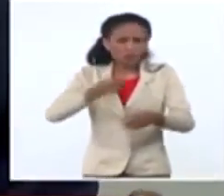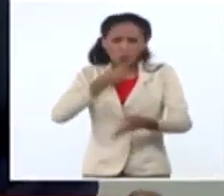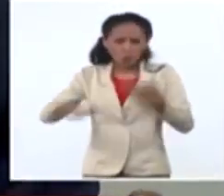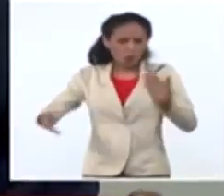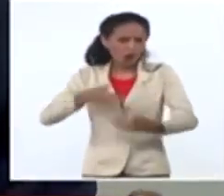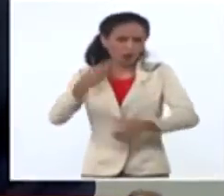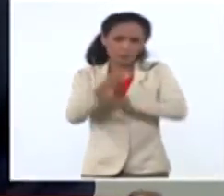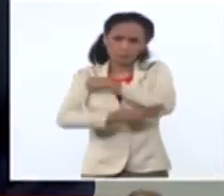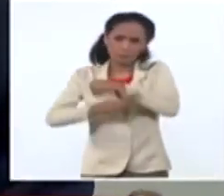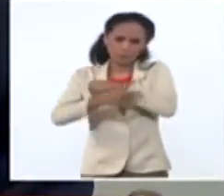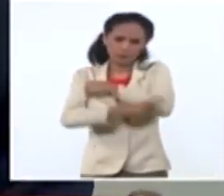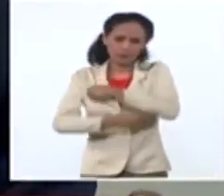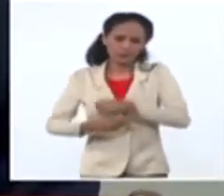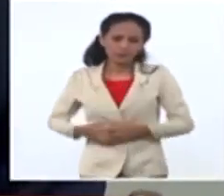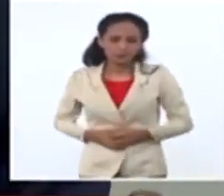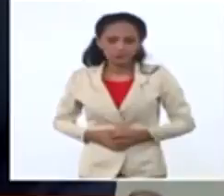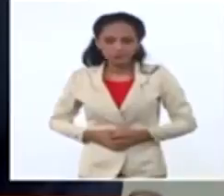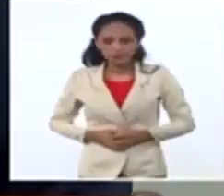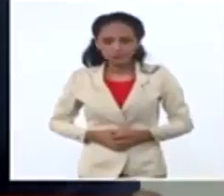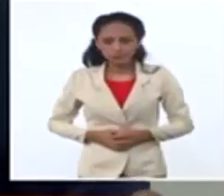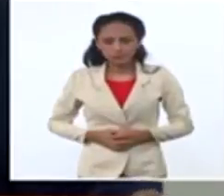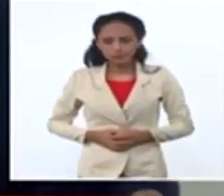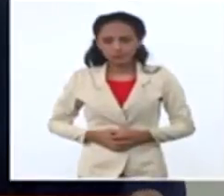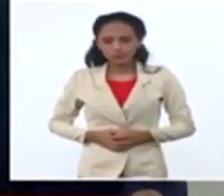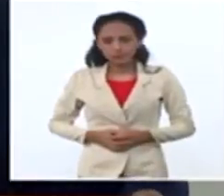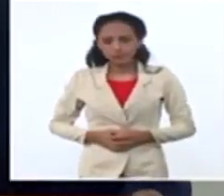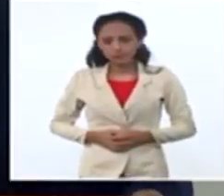de nuestras naciones.